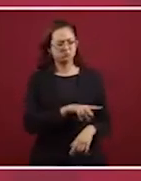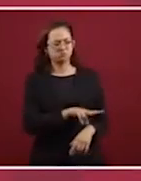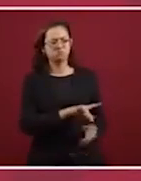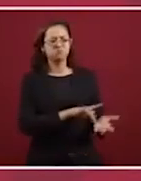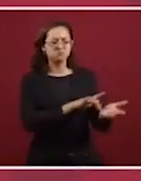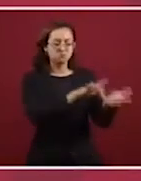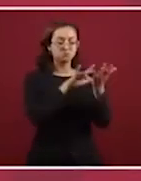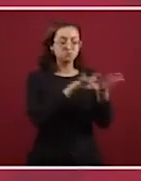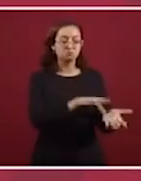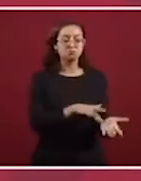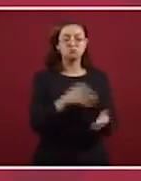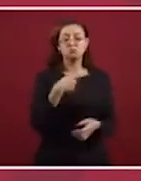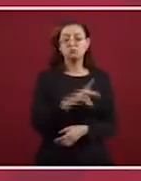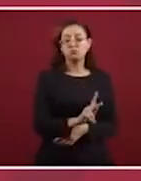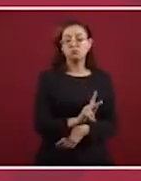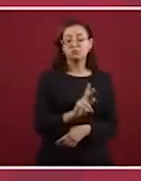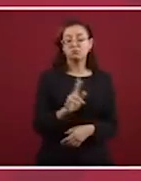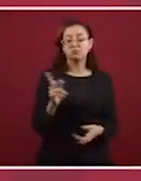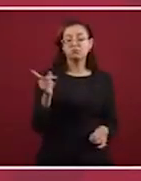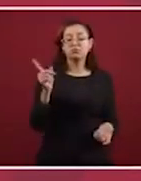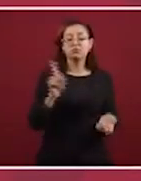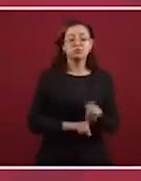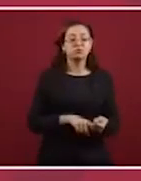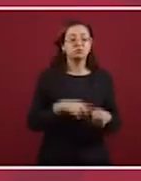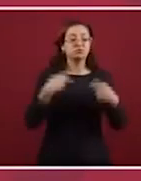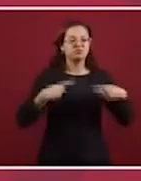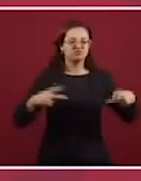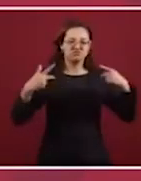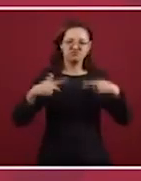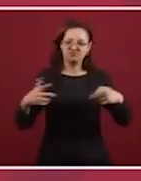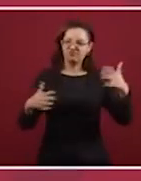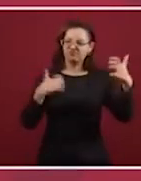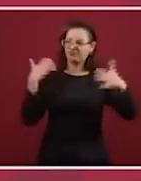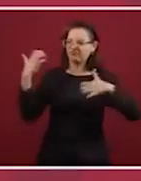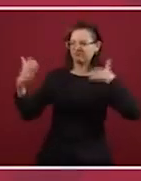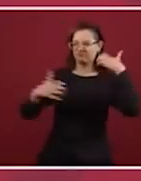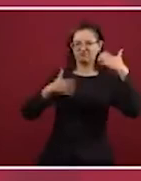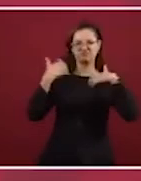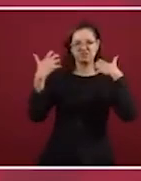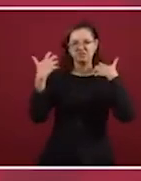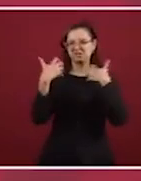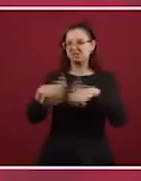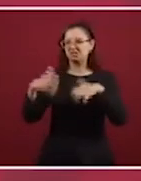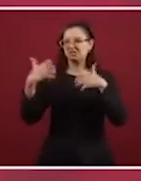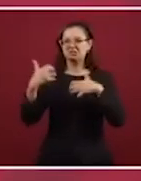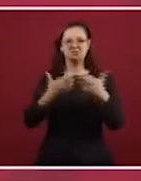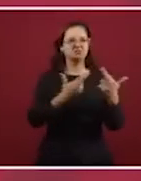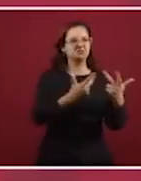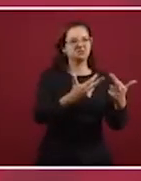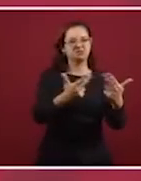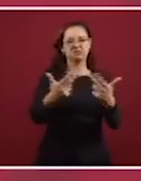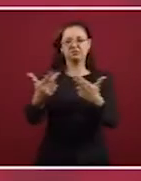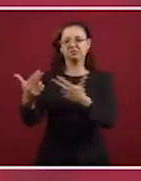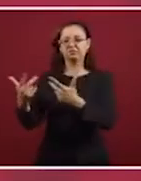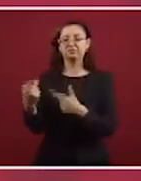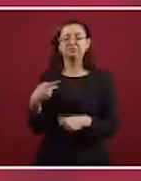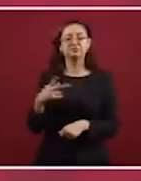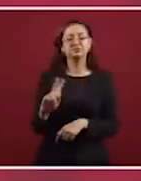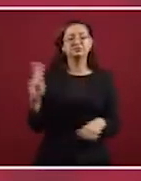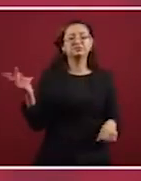vandálicos pero qué sucede que quienes llevan a cabo